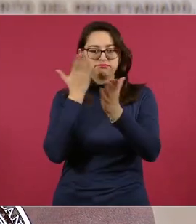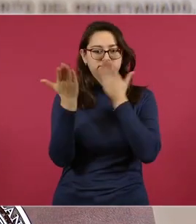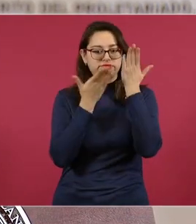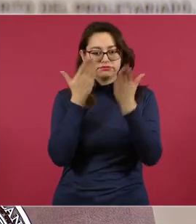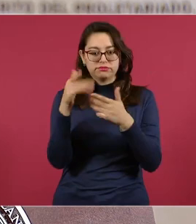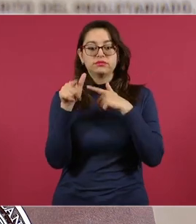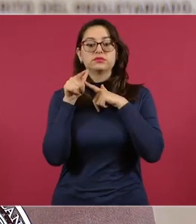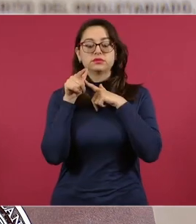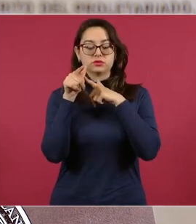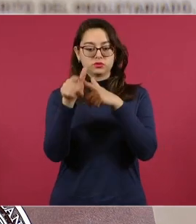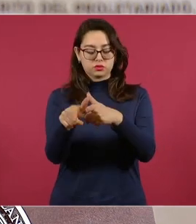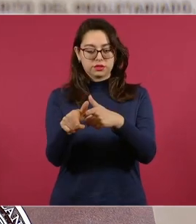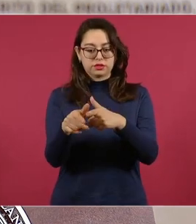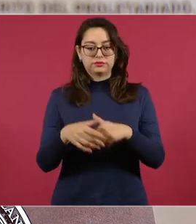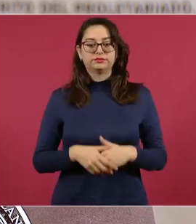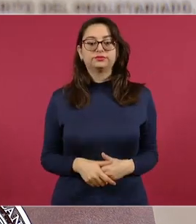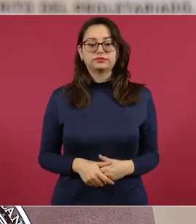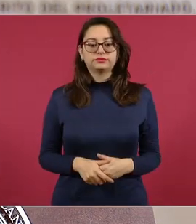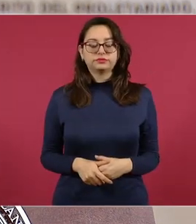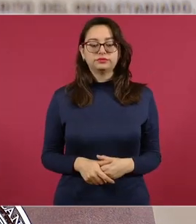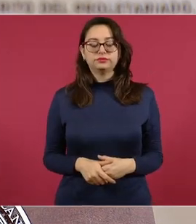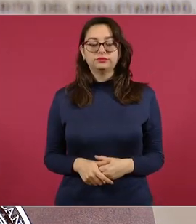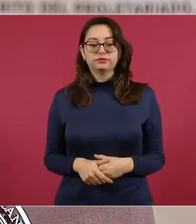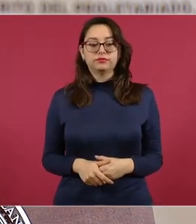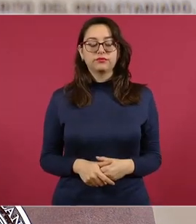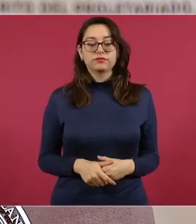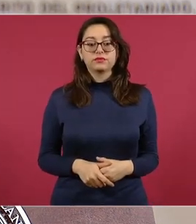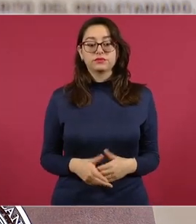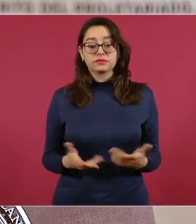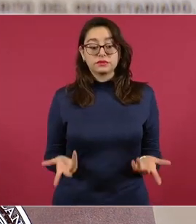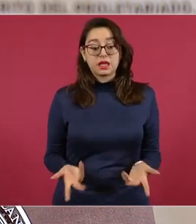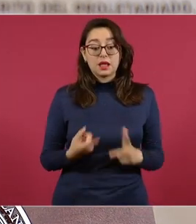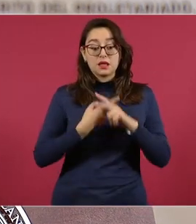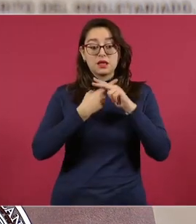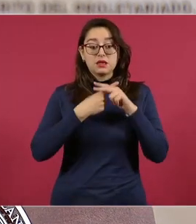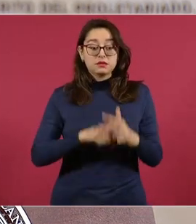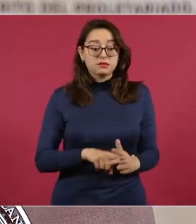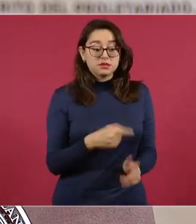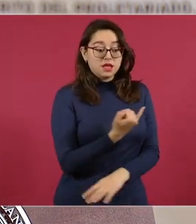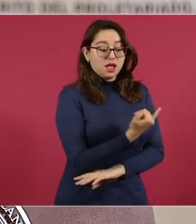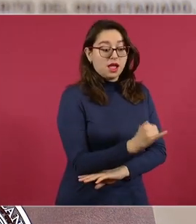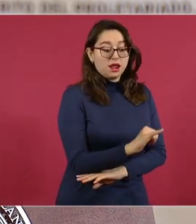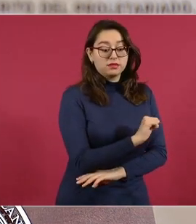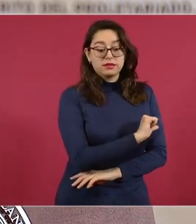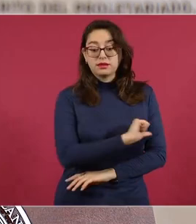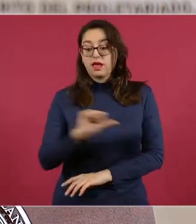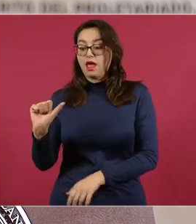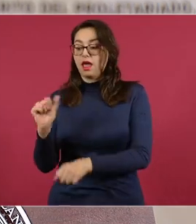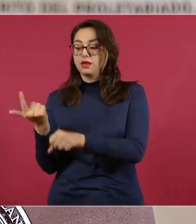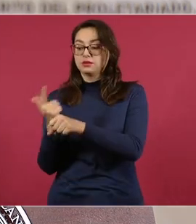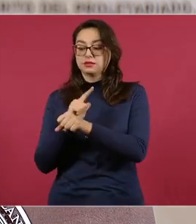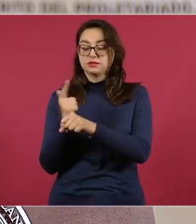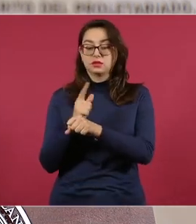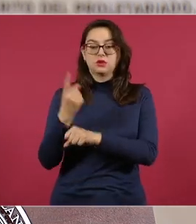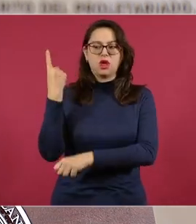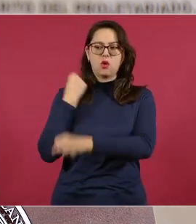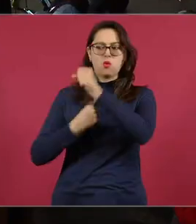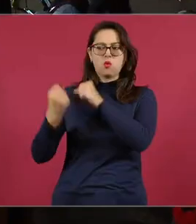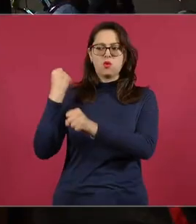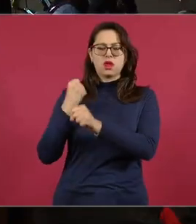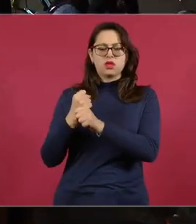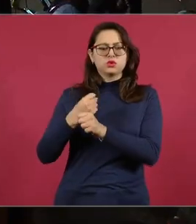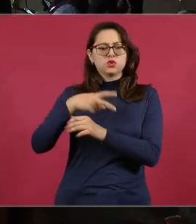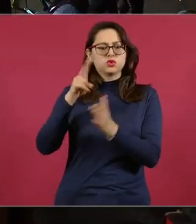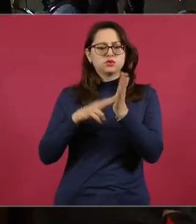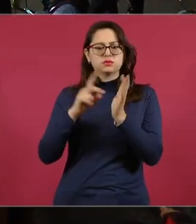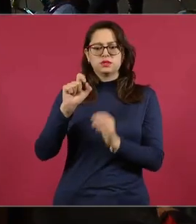cómo cerró la atención a estudiantes desde el preescolar hasta la licenciatura en el año 2023.